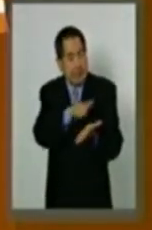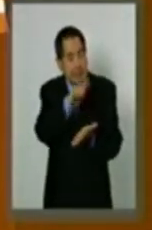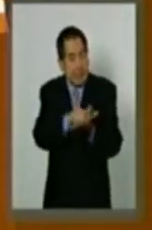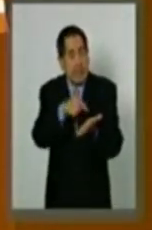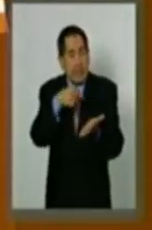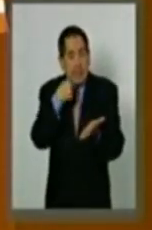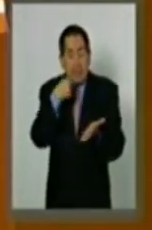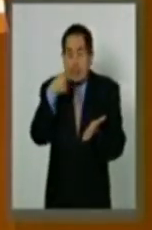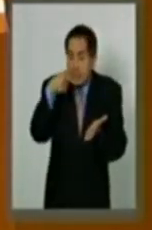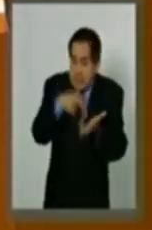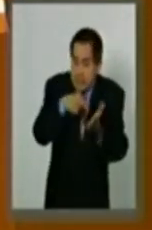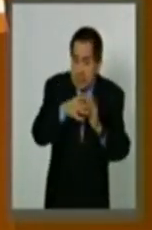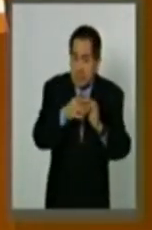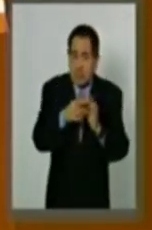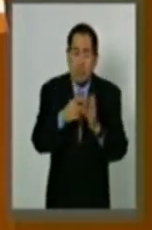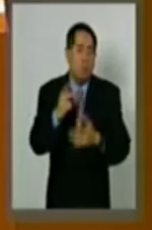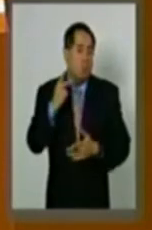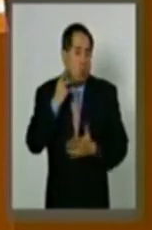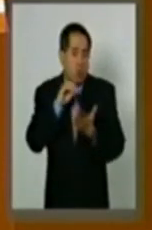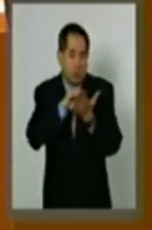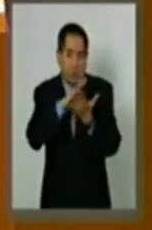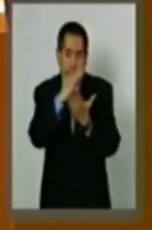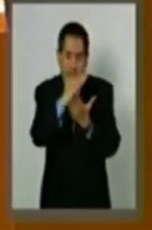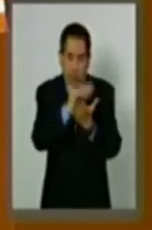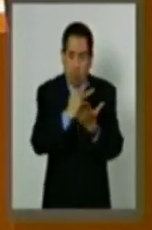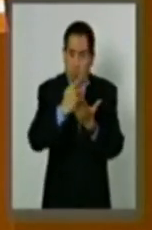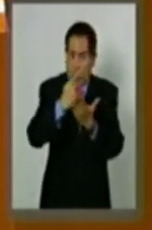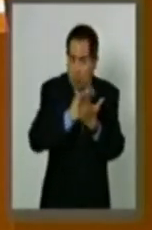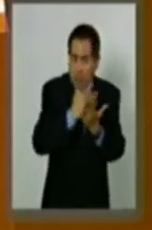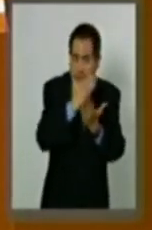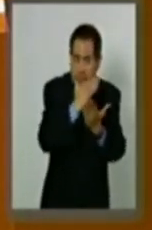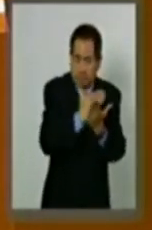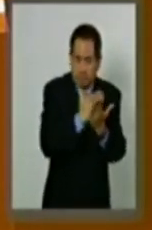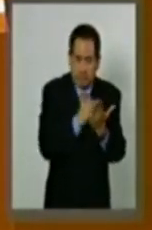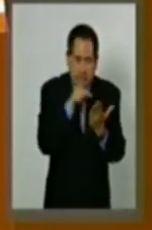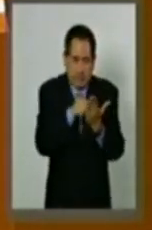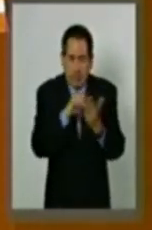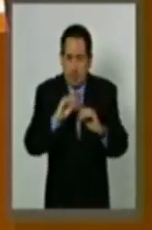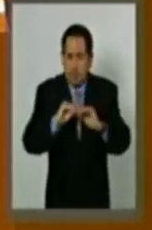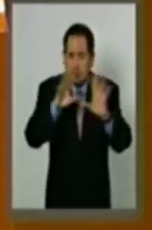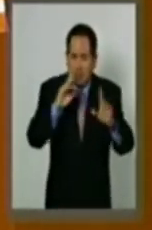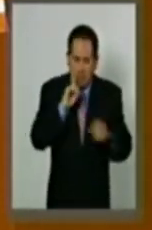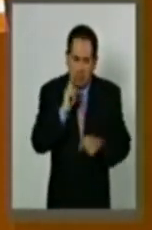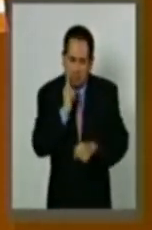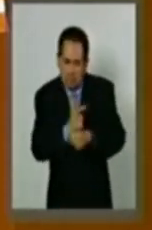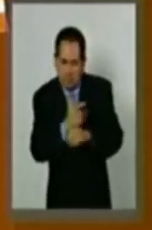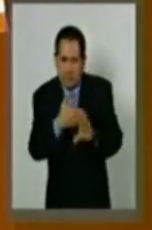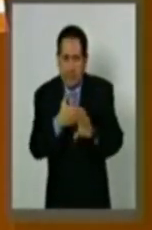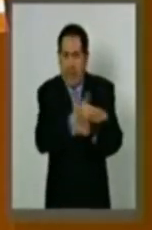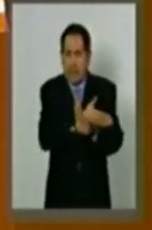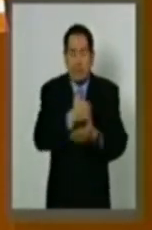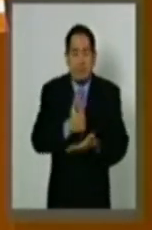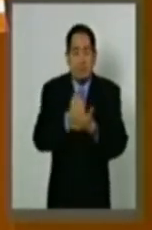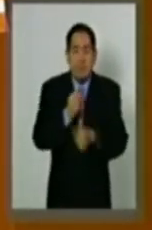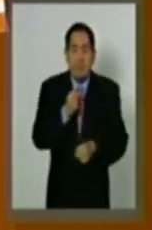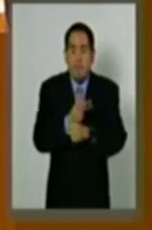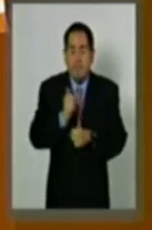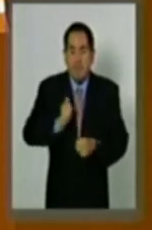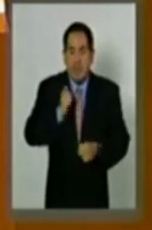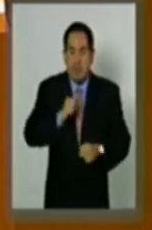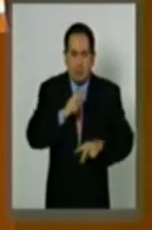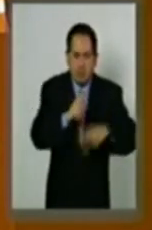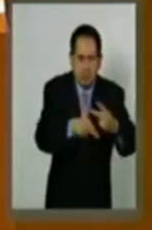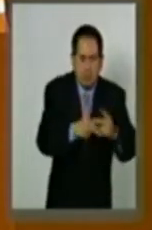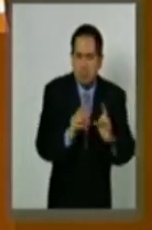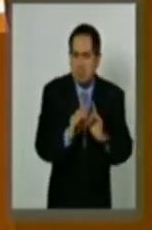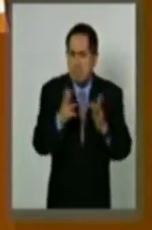implementarán políticas, programas y acciones para identificar, prevenir y atender oportunamente, según